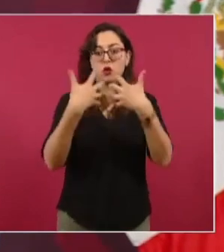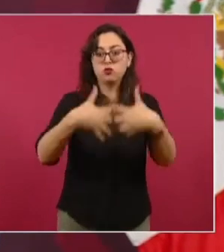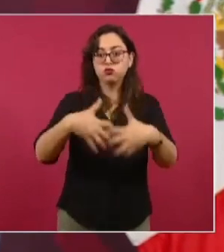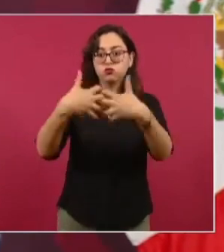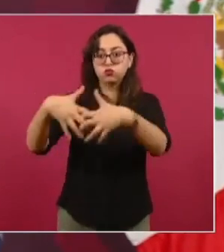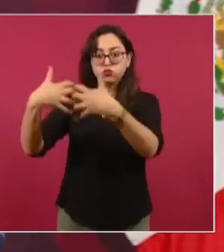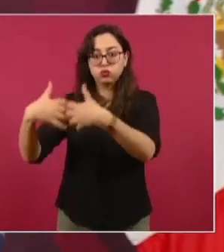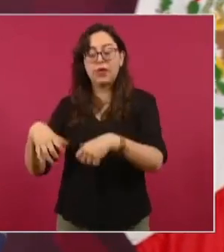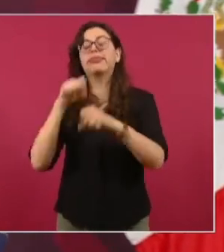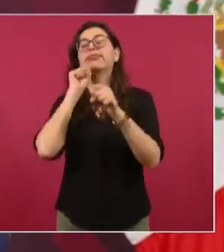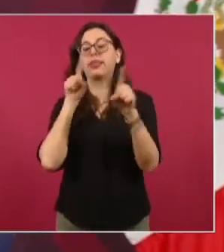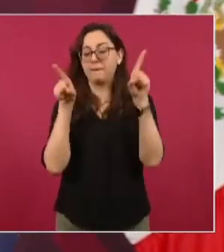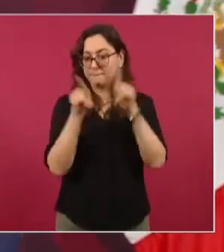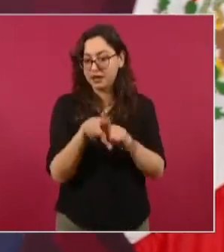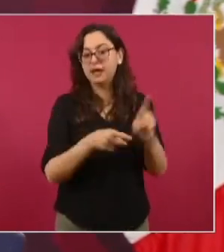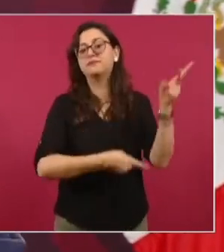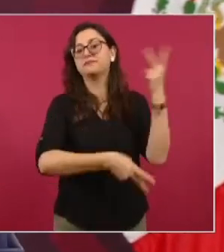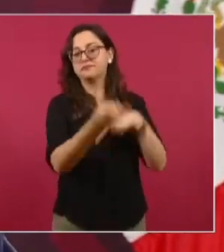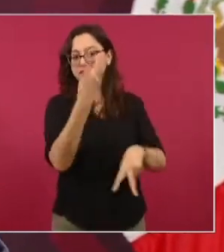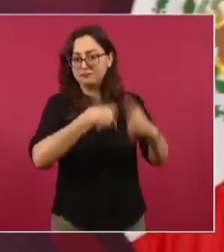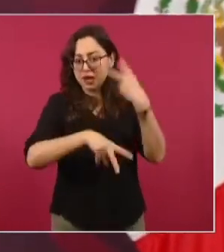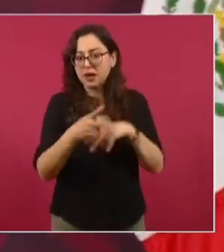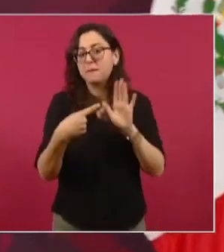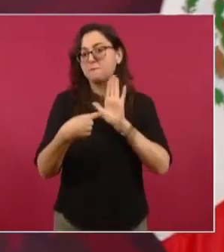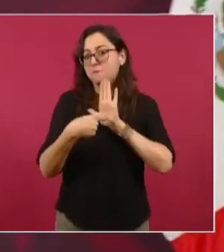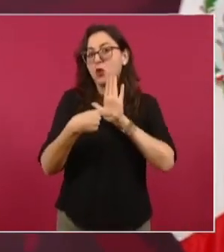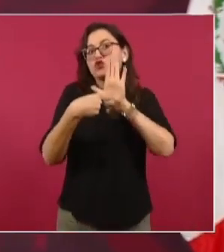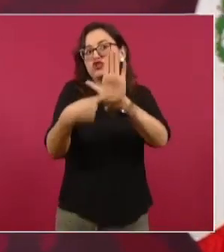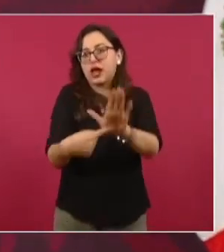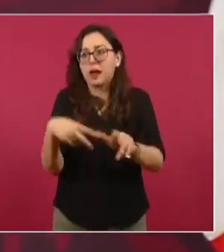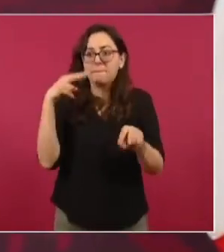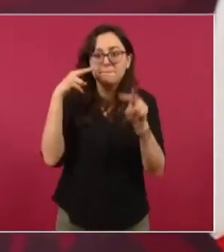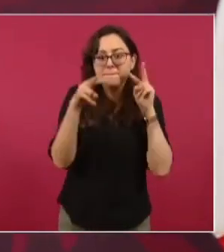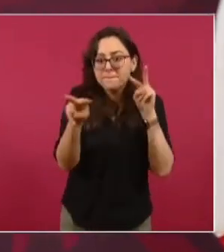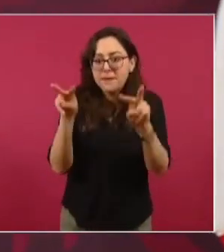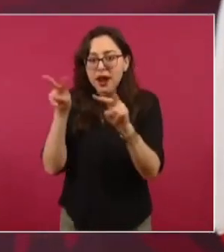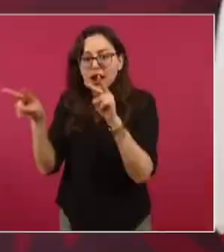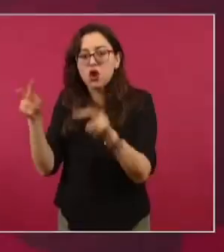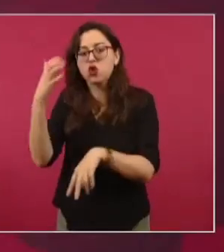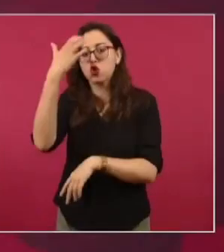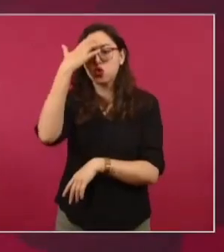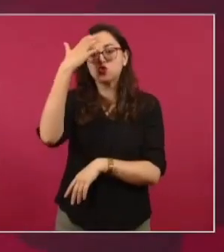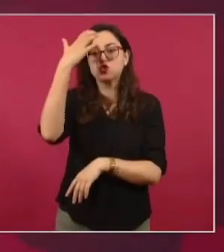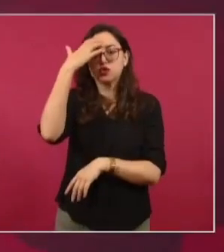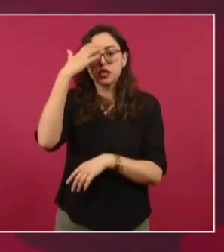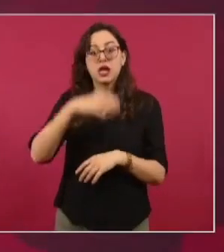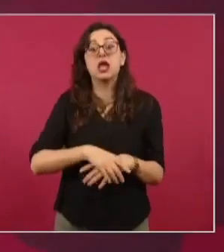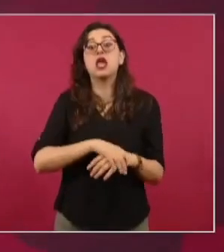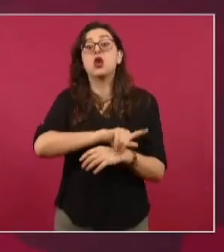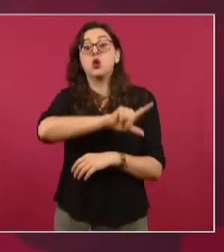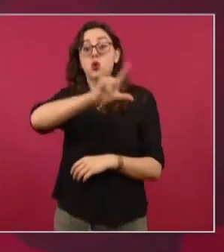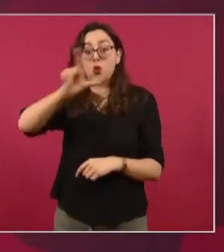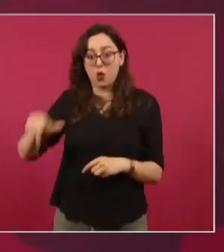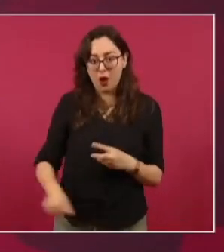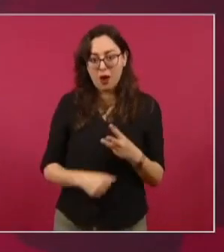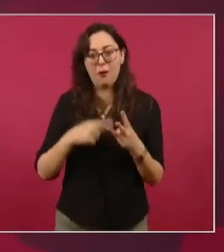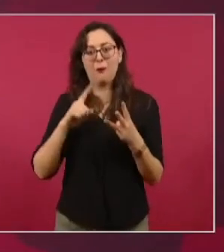desarrollando en el sureste del país y decía yo que el 21 viene